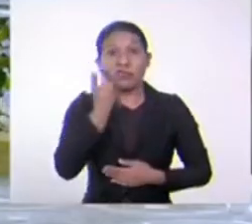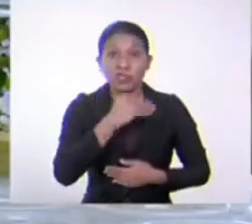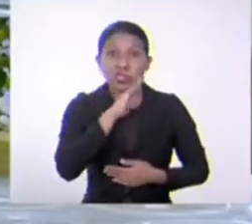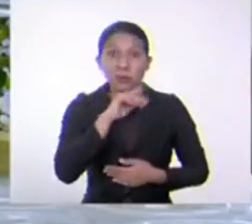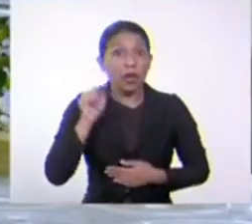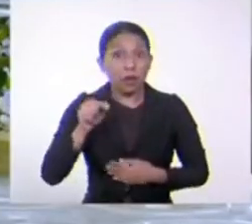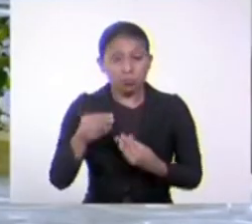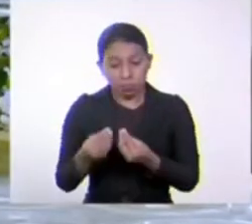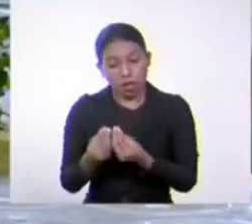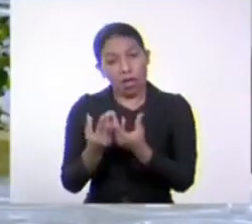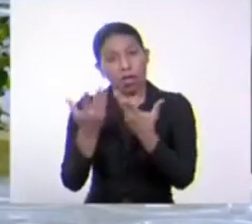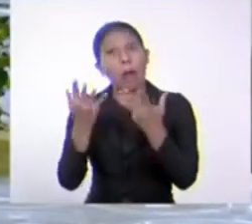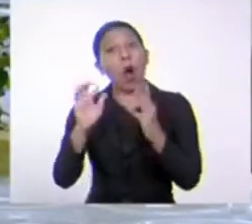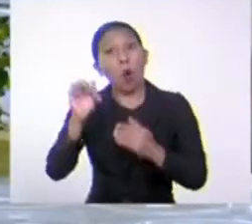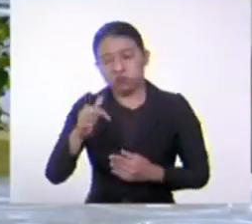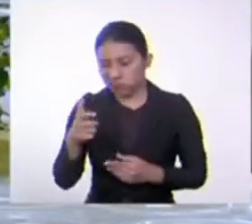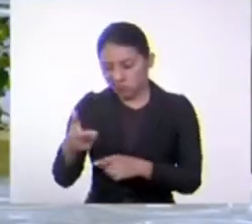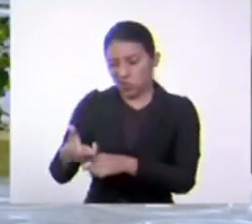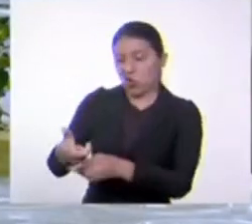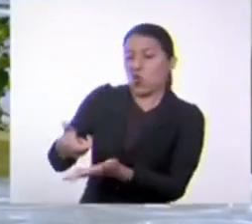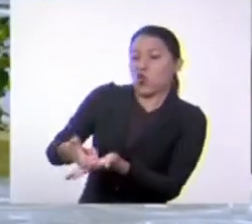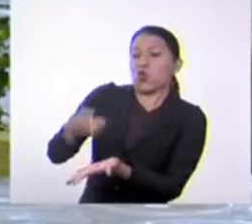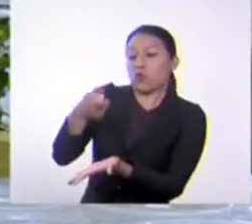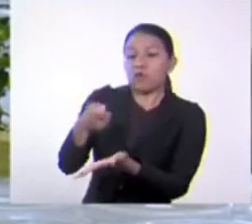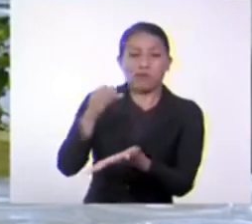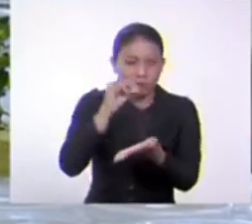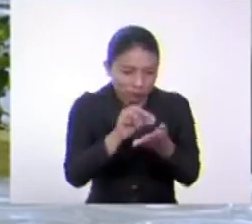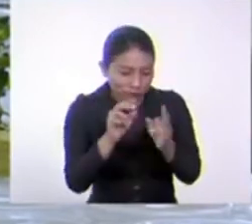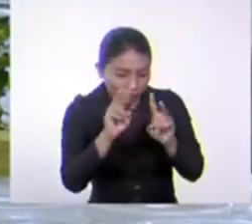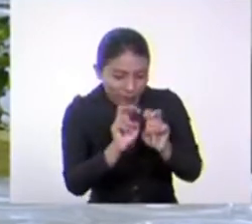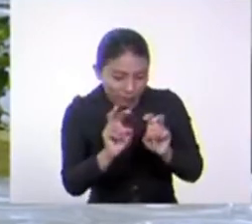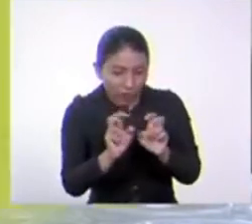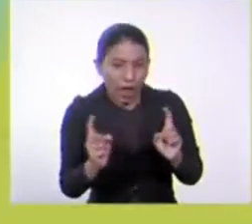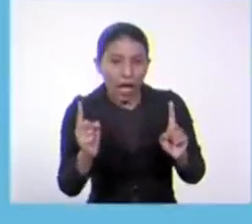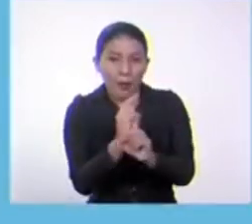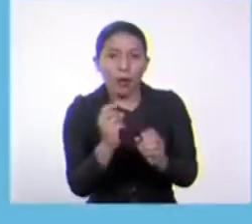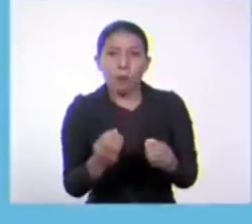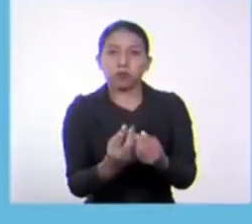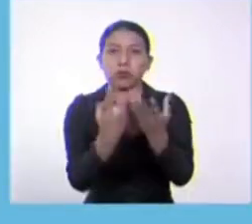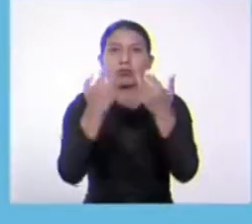pero ahora la bacteria se emplea para que los cultivos ganen nuevas propiedades.